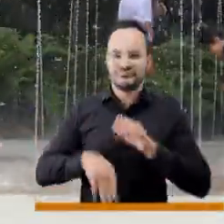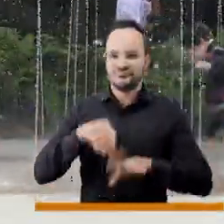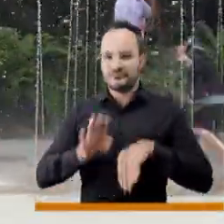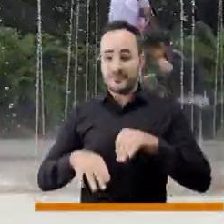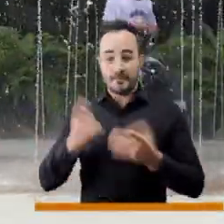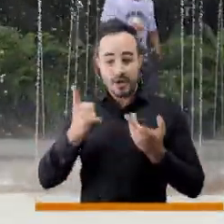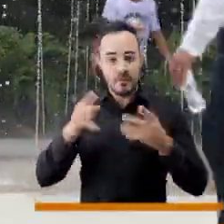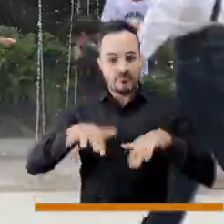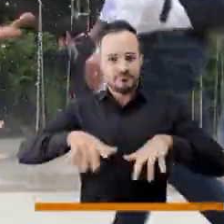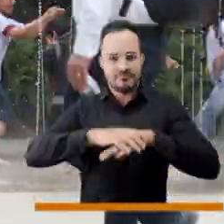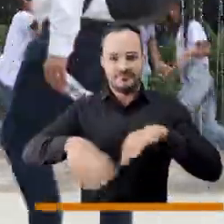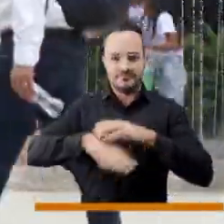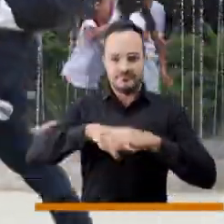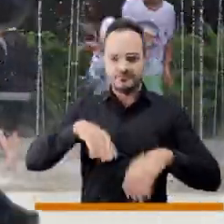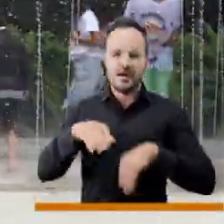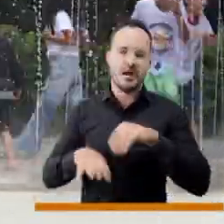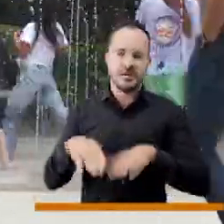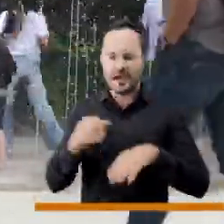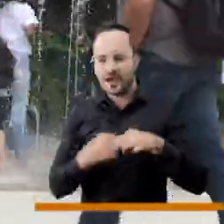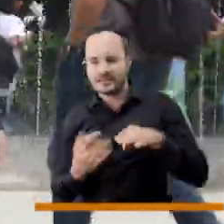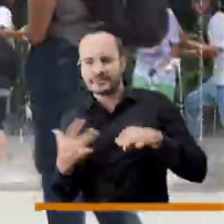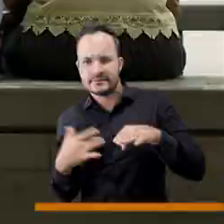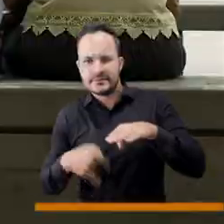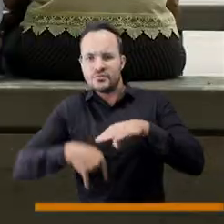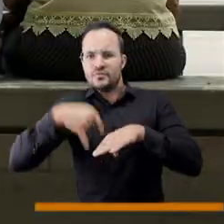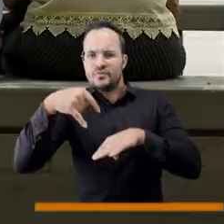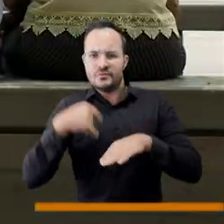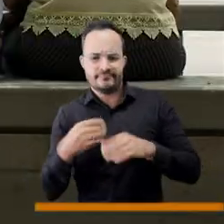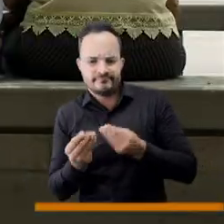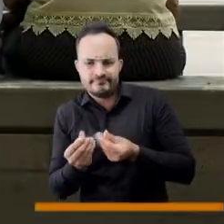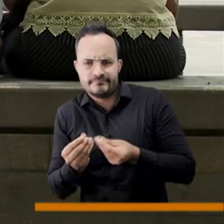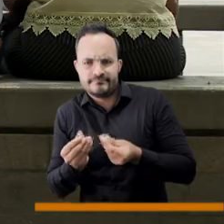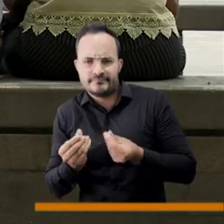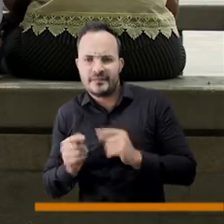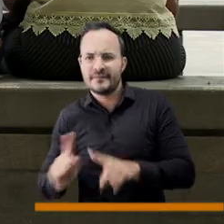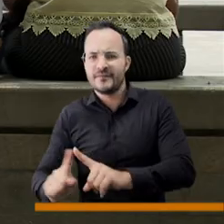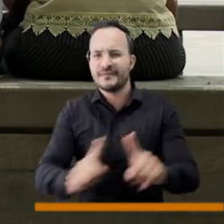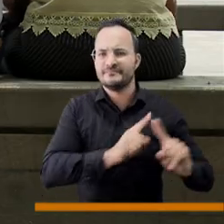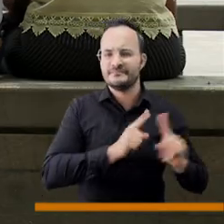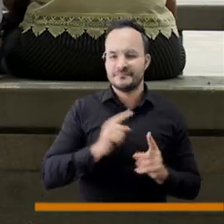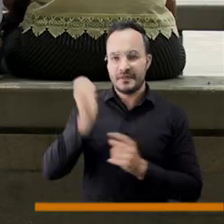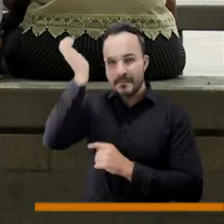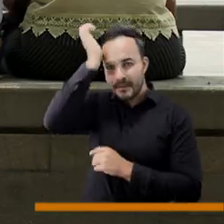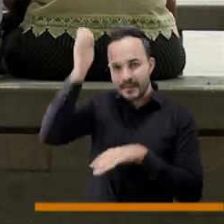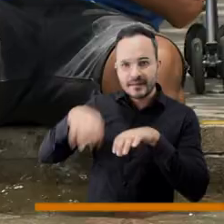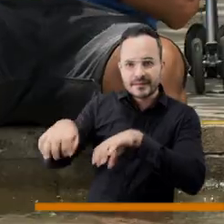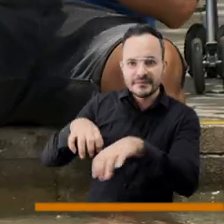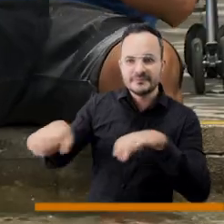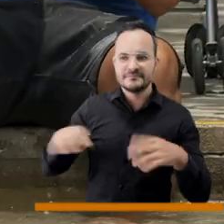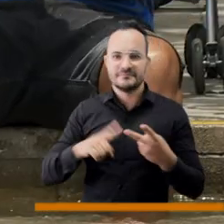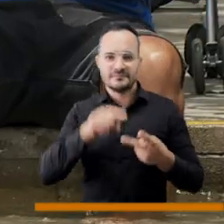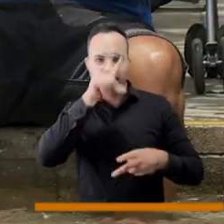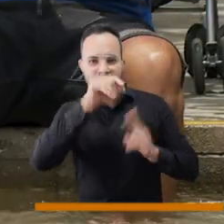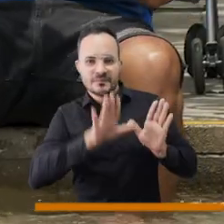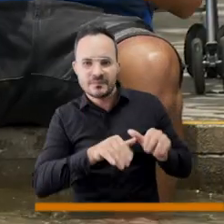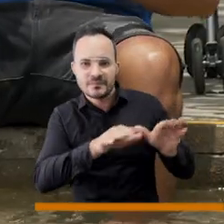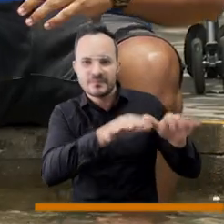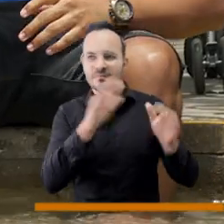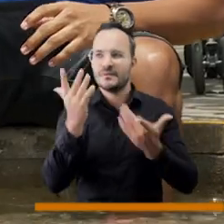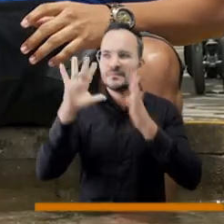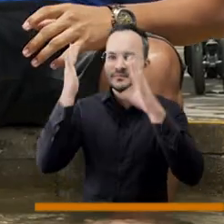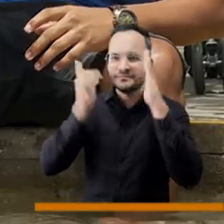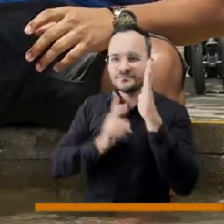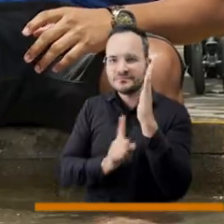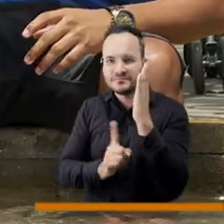diferentes texturas, las piedras en el bosque, los pájaros, hacer estos ejercicios de respiración consciente que